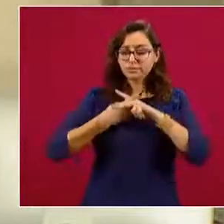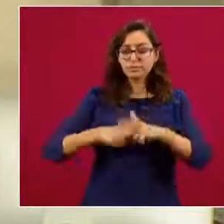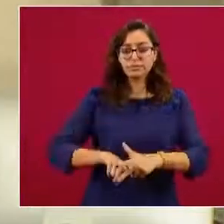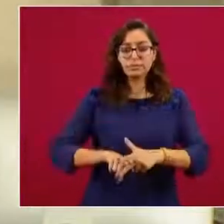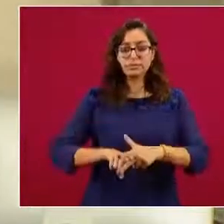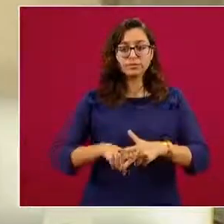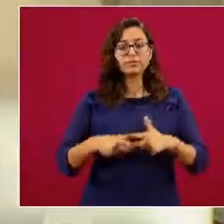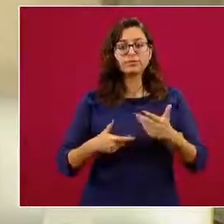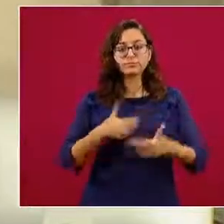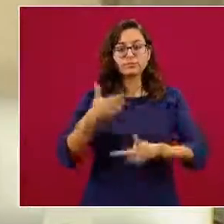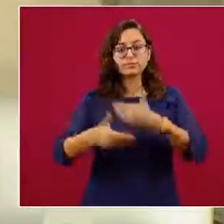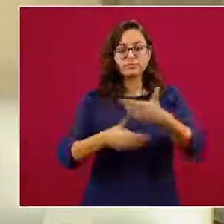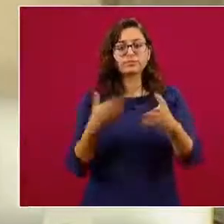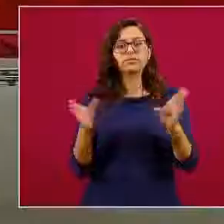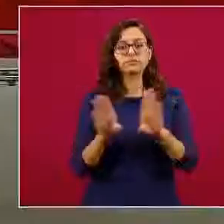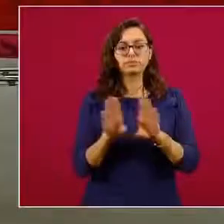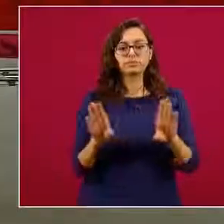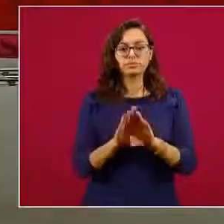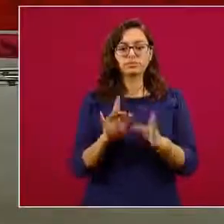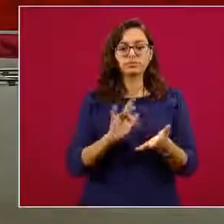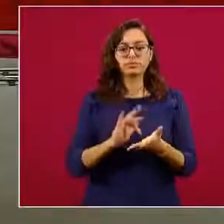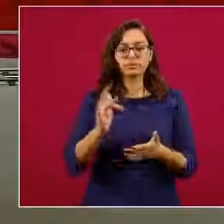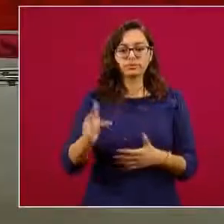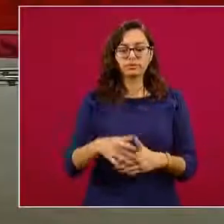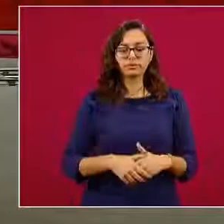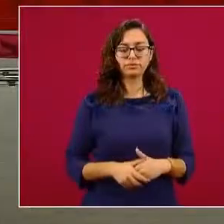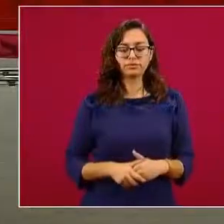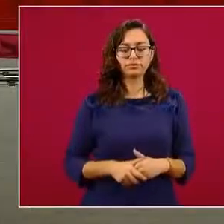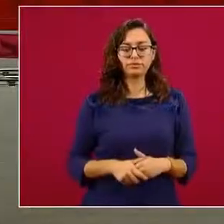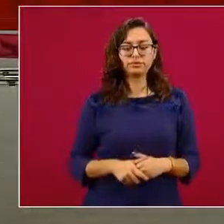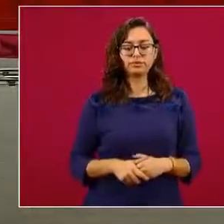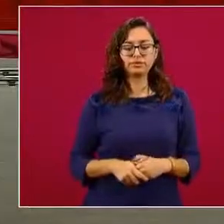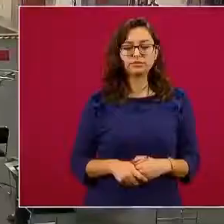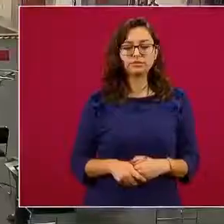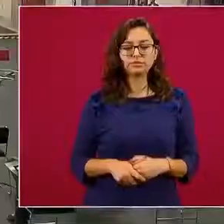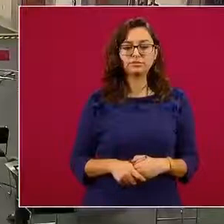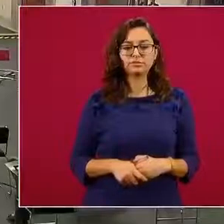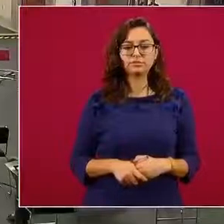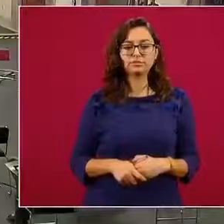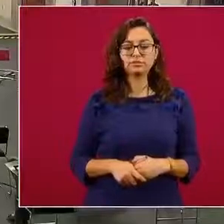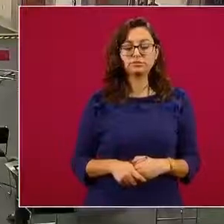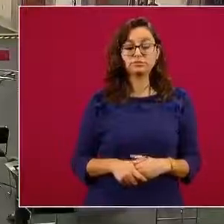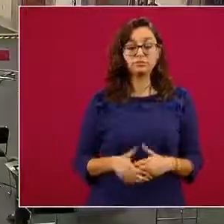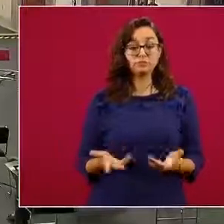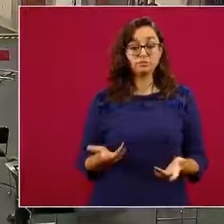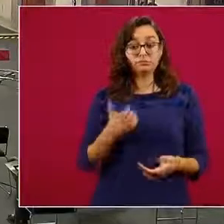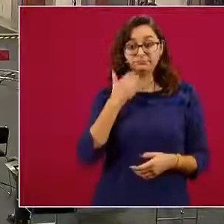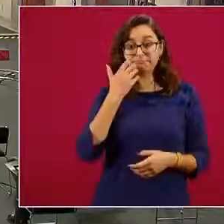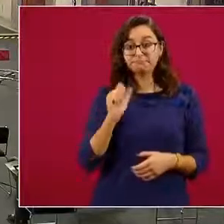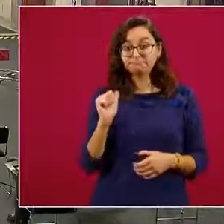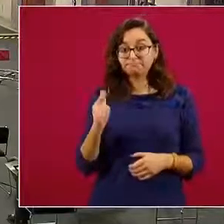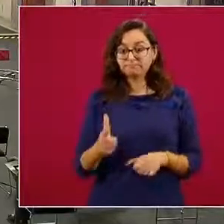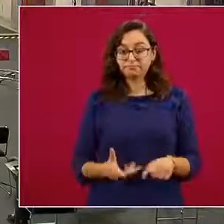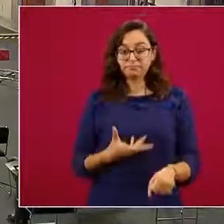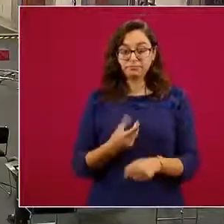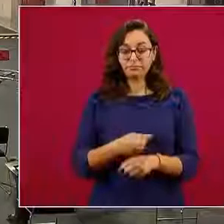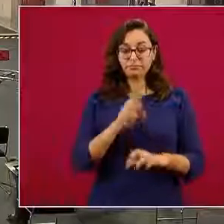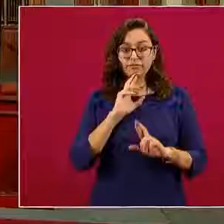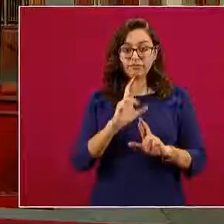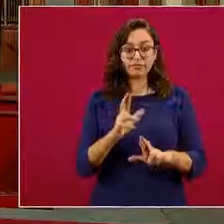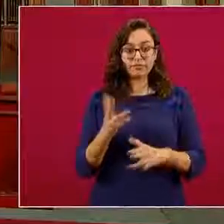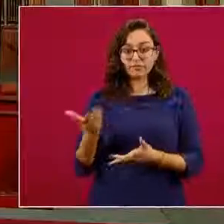los negocios? Gracias, felicidades. Muchas gracias. No sé, Ivana, si quieres comentar algo, doctora.